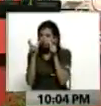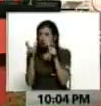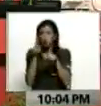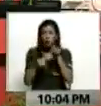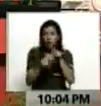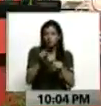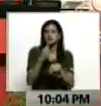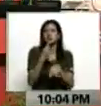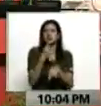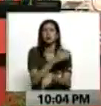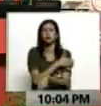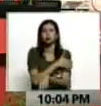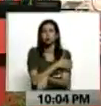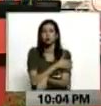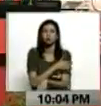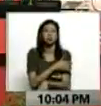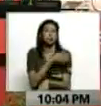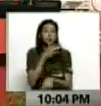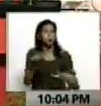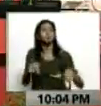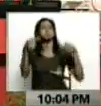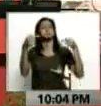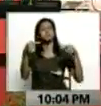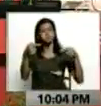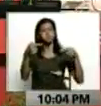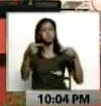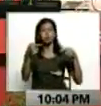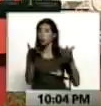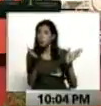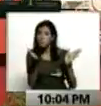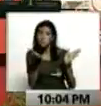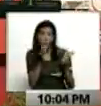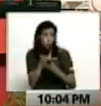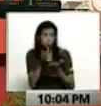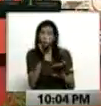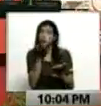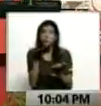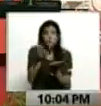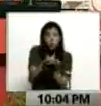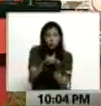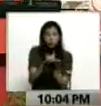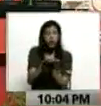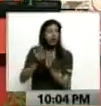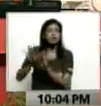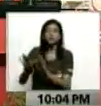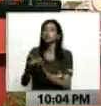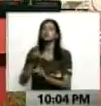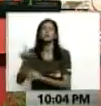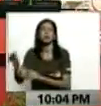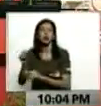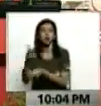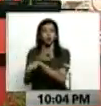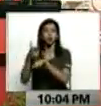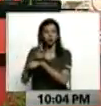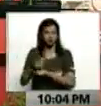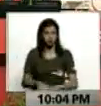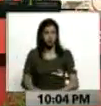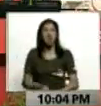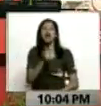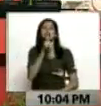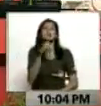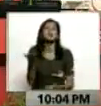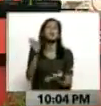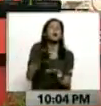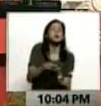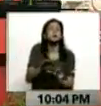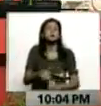cosas y dicen ellos no aquí si si no nos enfrentamos y que hay unos cuantos muertos no se van a ir y el